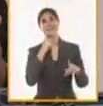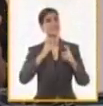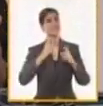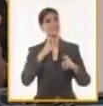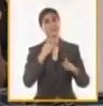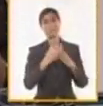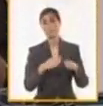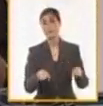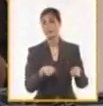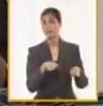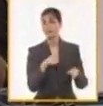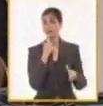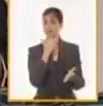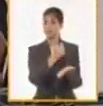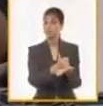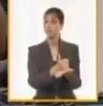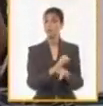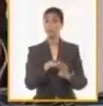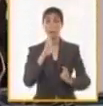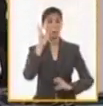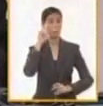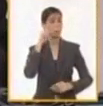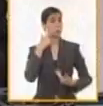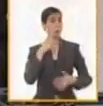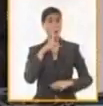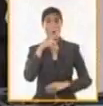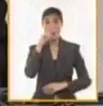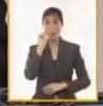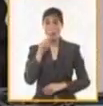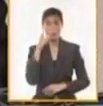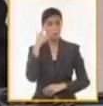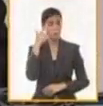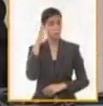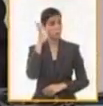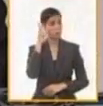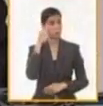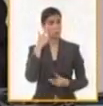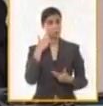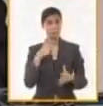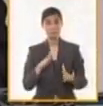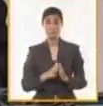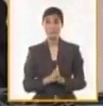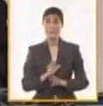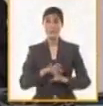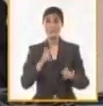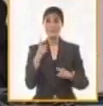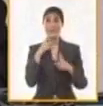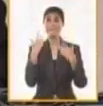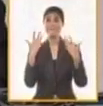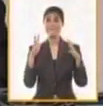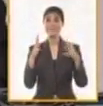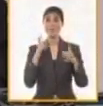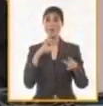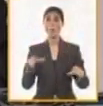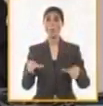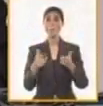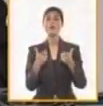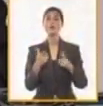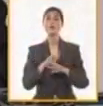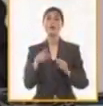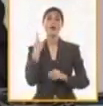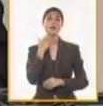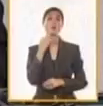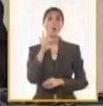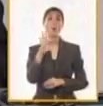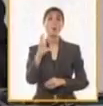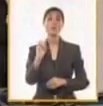directa desde Moscú de que durante los festejos por el aniversario 80 del triunfo de la Gran Guerra Patria y de la